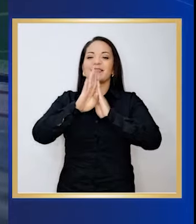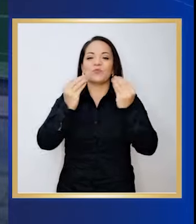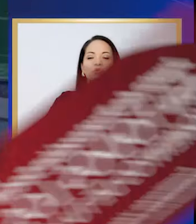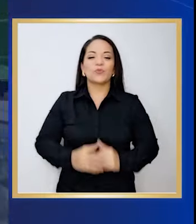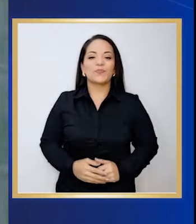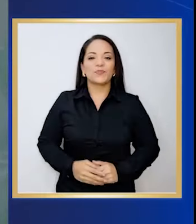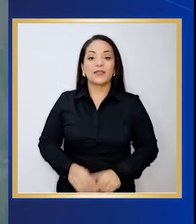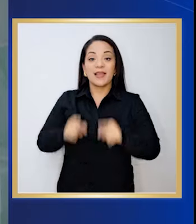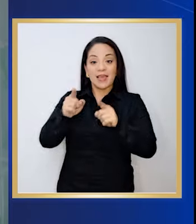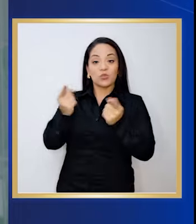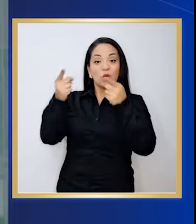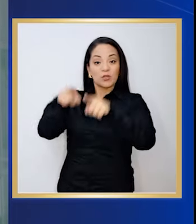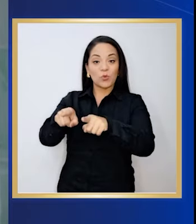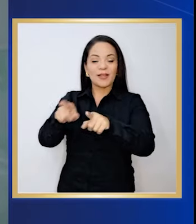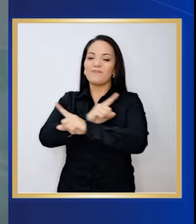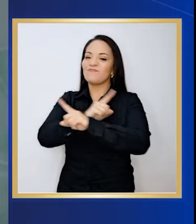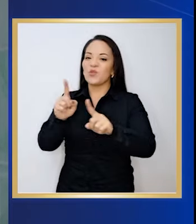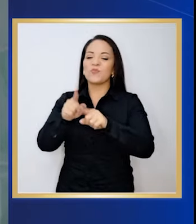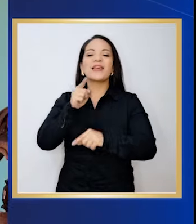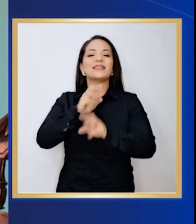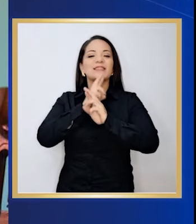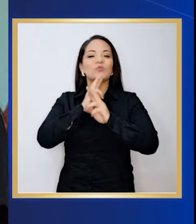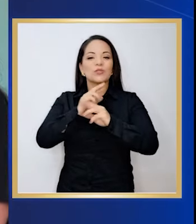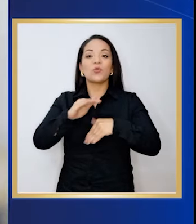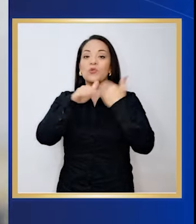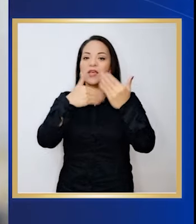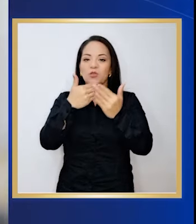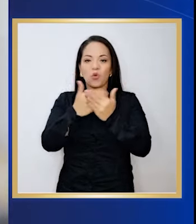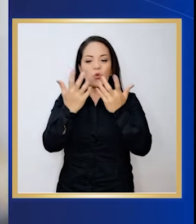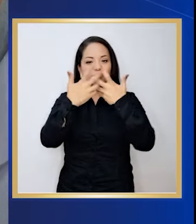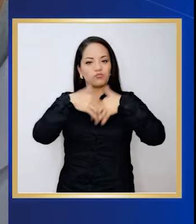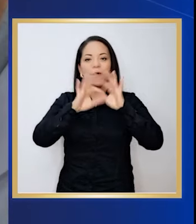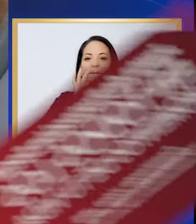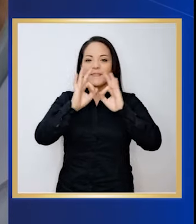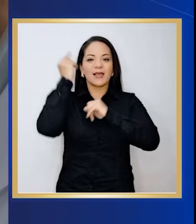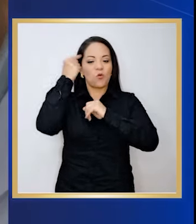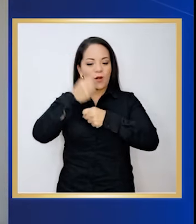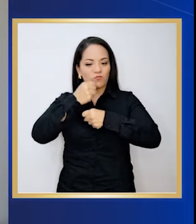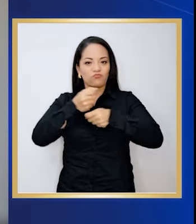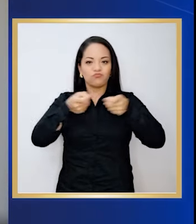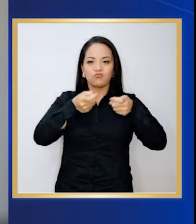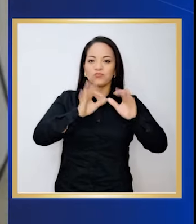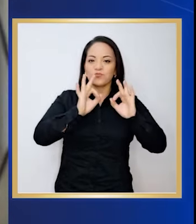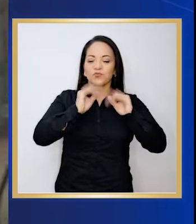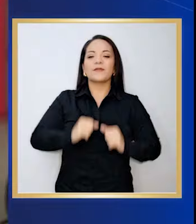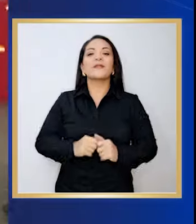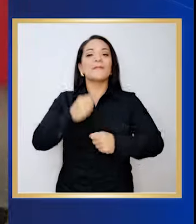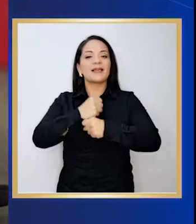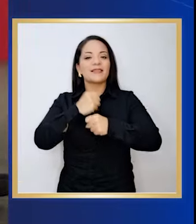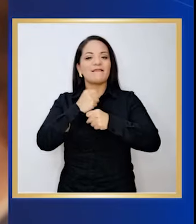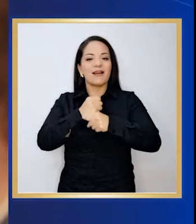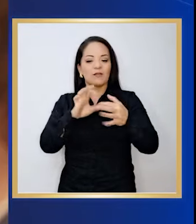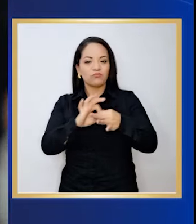muchísimo Pero esto no es pura casualidad, es el fruto de colocar todas las fichas del gobierno de forma estratégica Para que